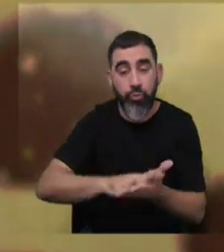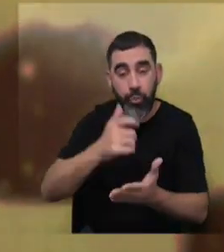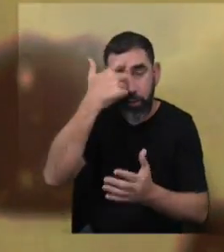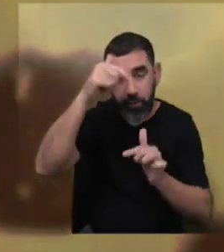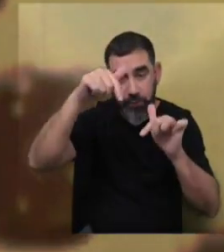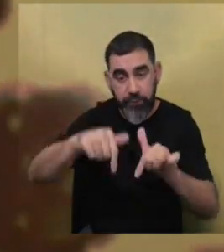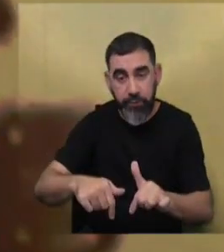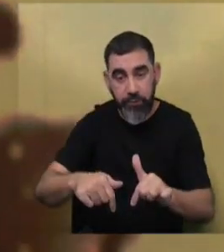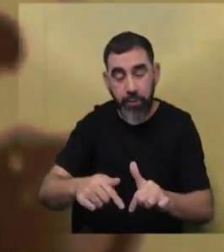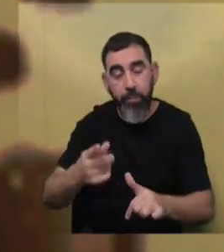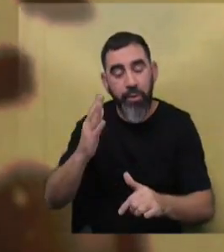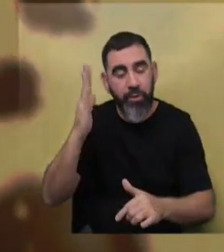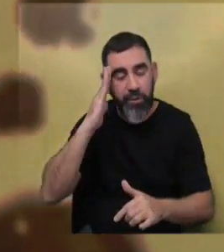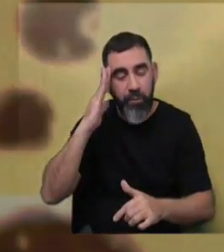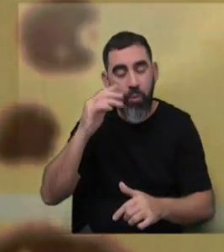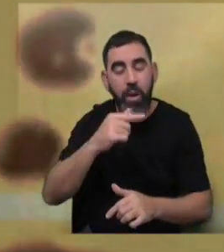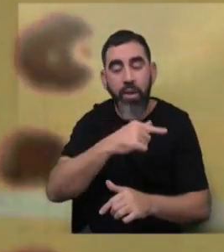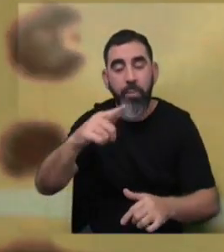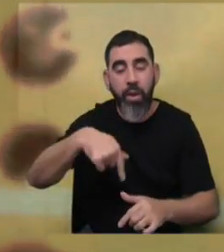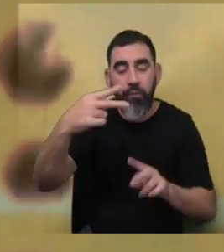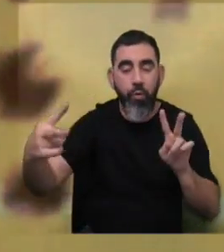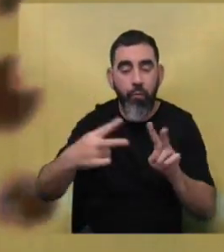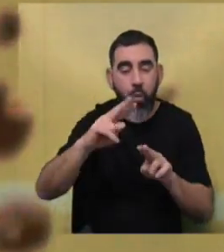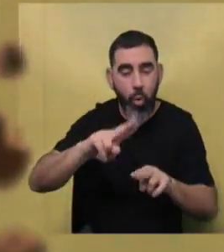hoy, pero sabemos que nunca nos vamos a quedar sin